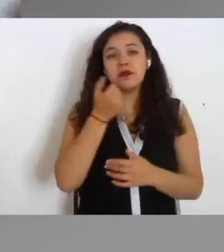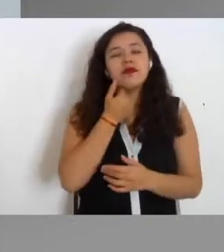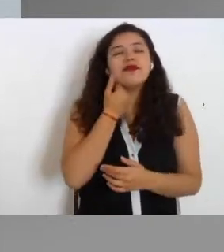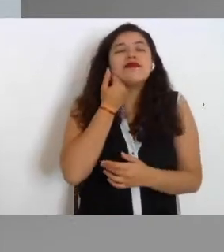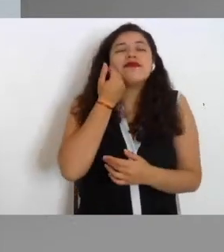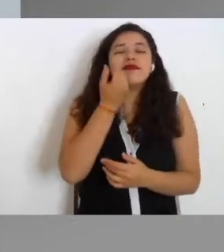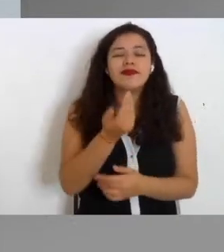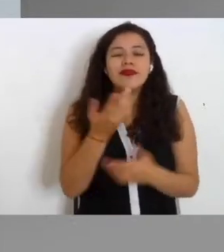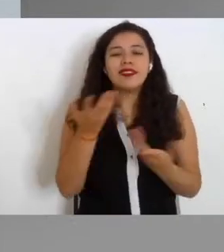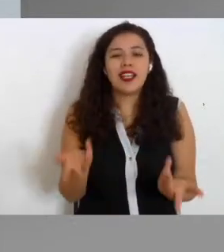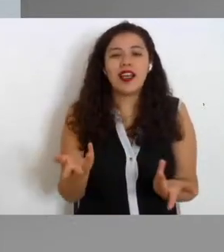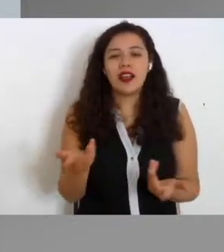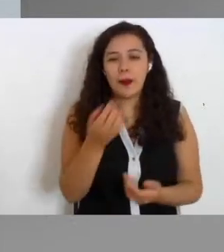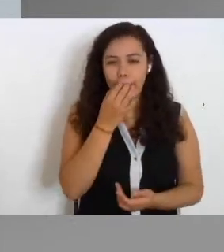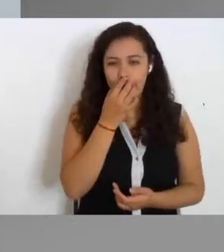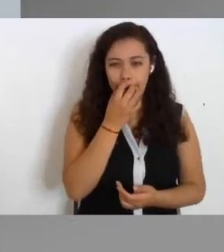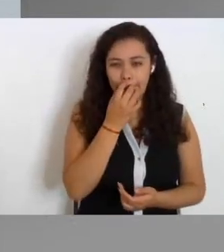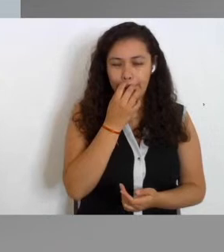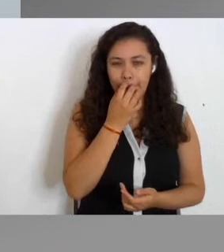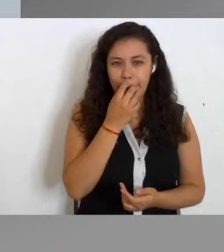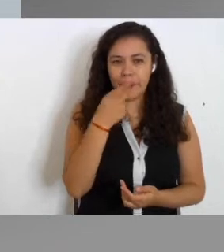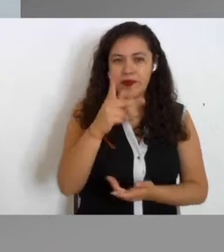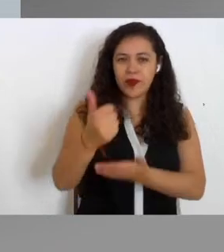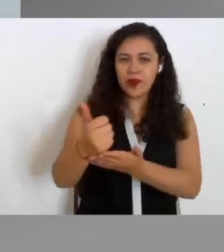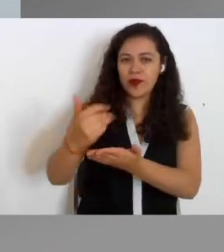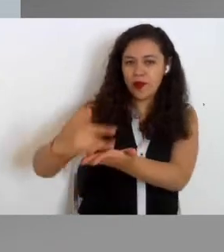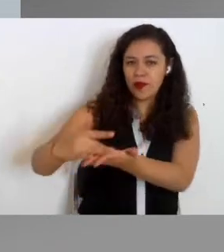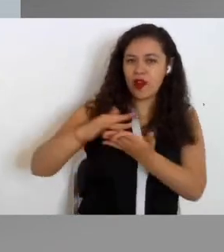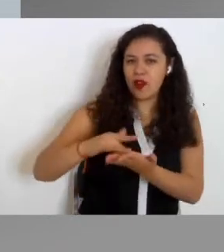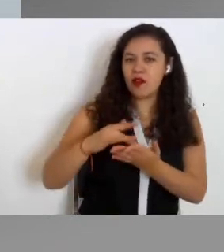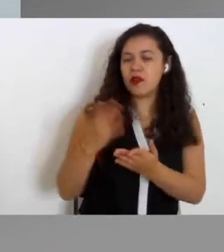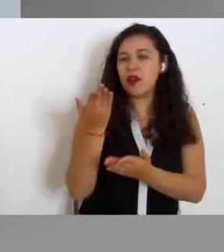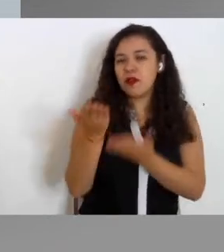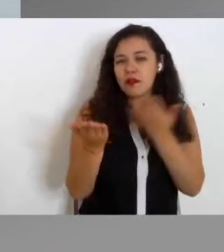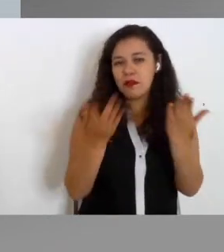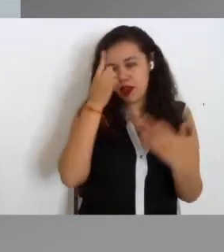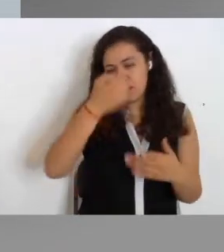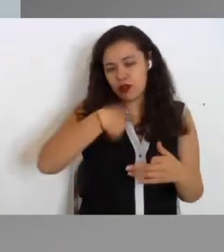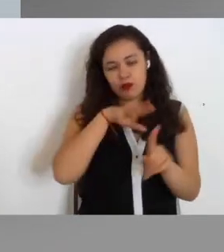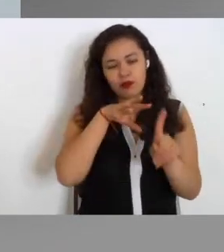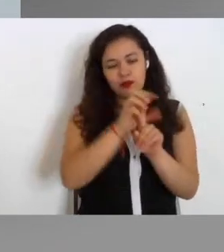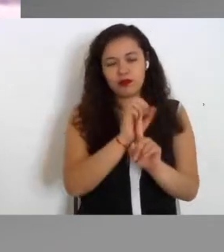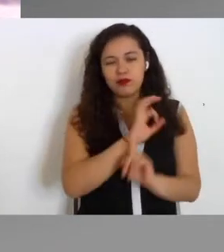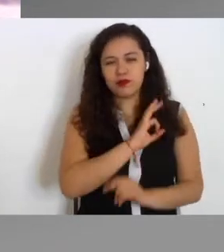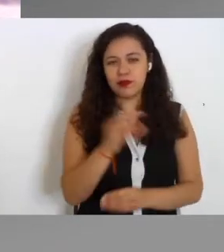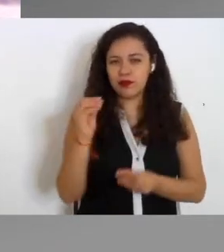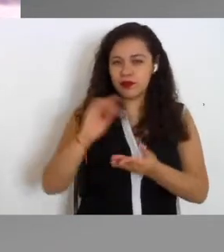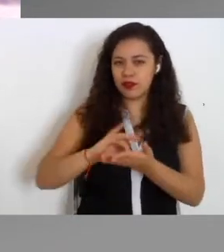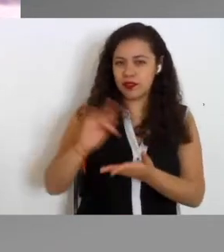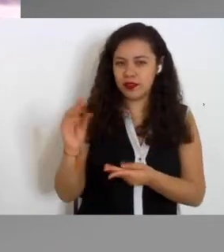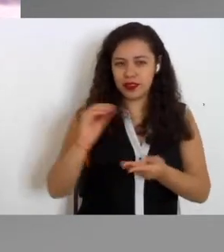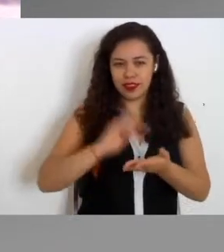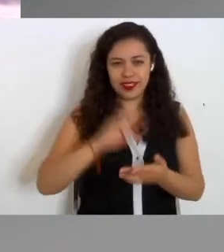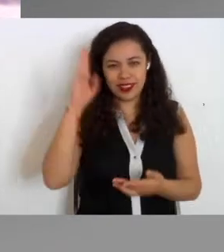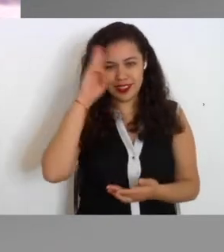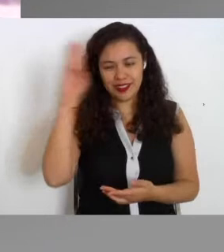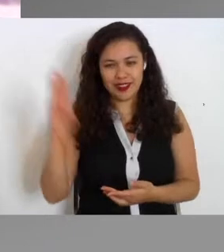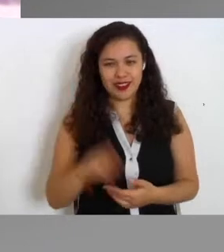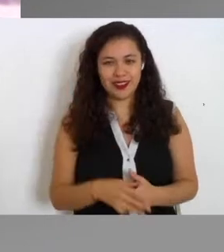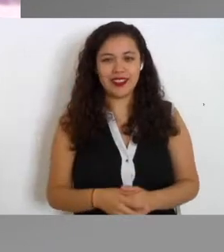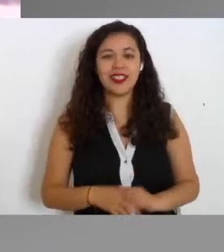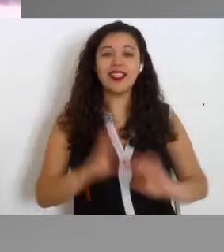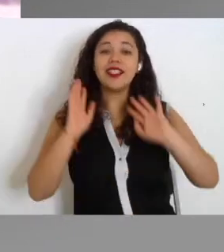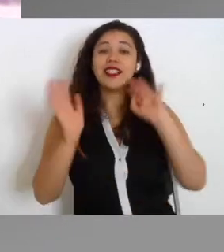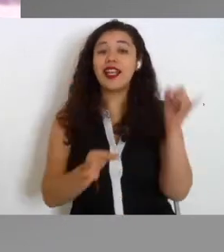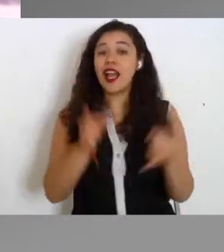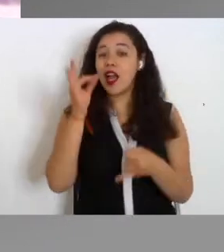manera pedimos su apoyo para lograrlo. Gracias. Muchas gracias, maestro. Por último,